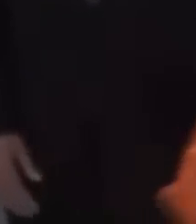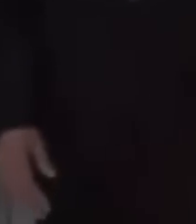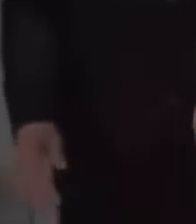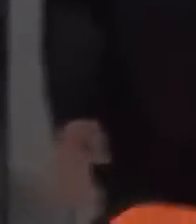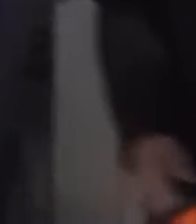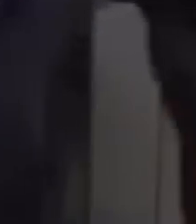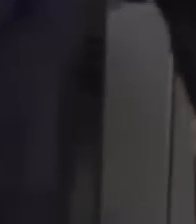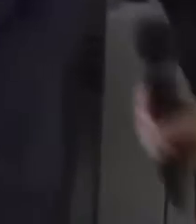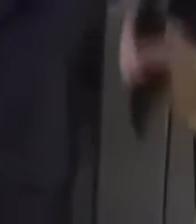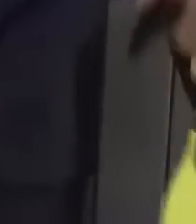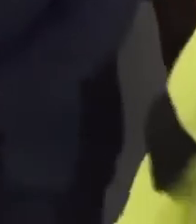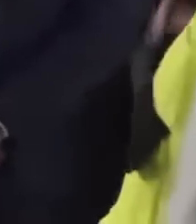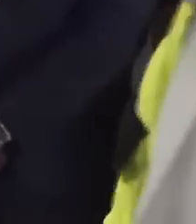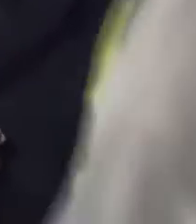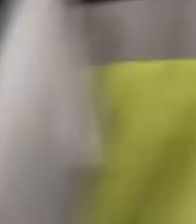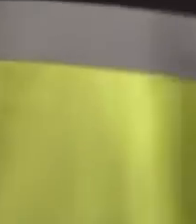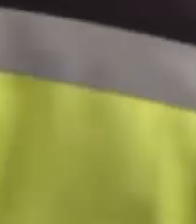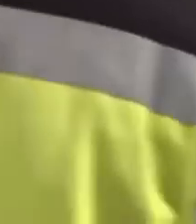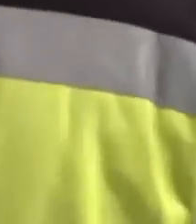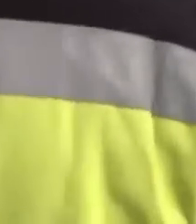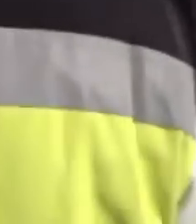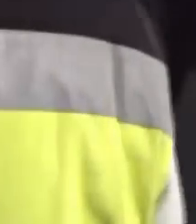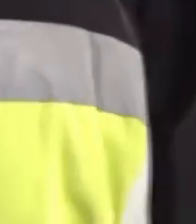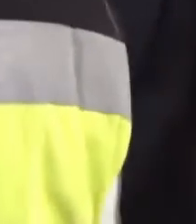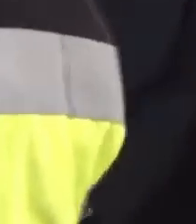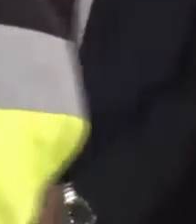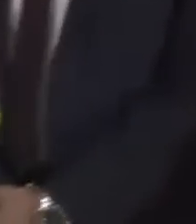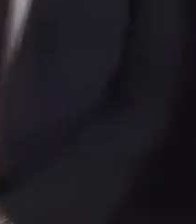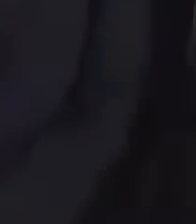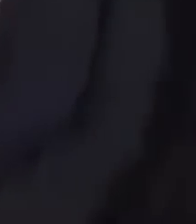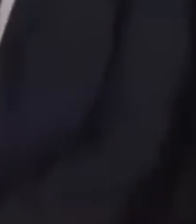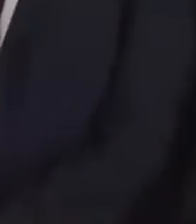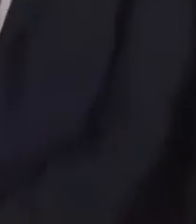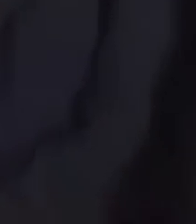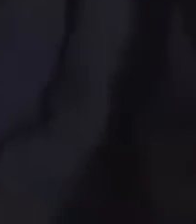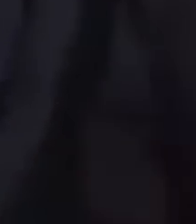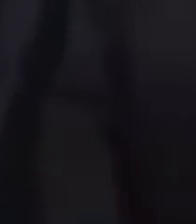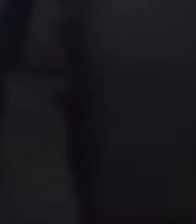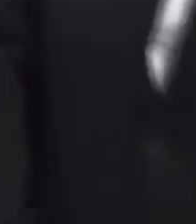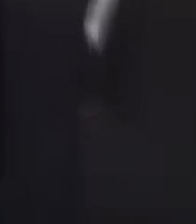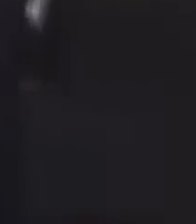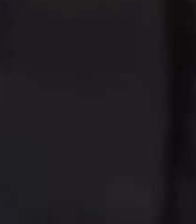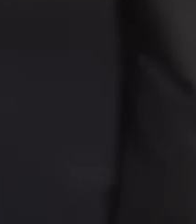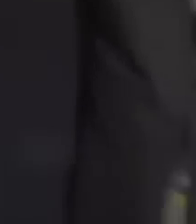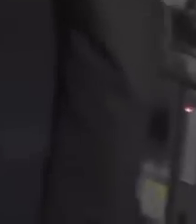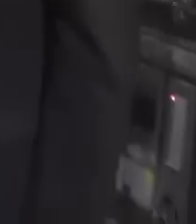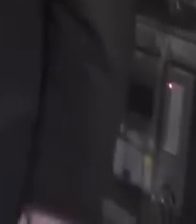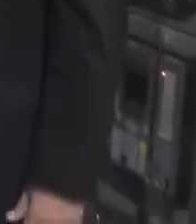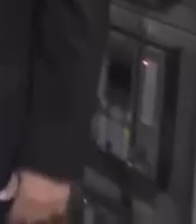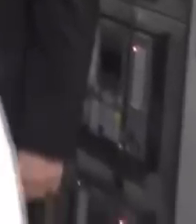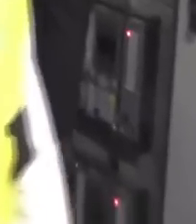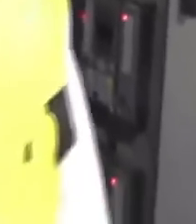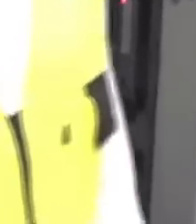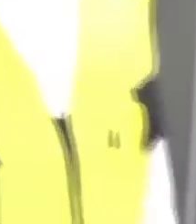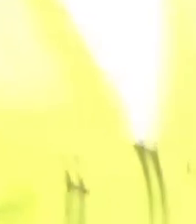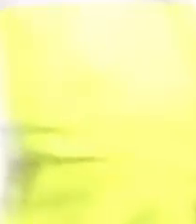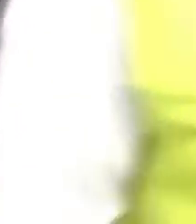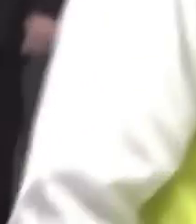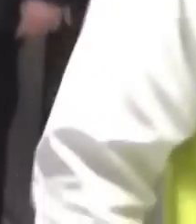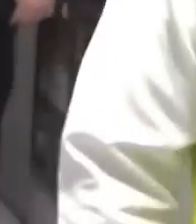Para mostrarle a la otra la parte de hombra máquina, aquí en la pantalla. Por aquí.